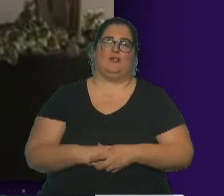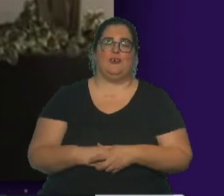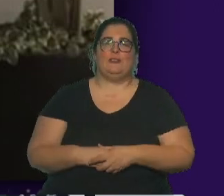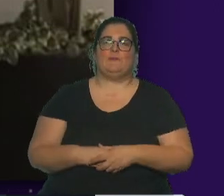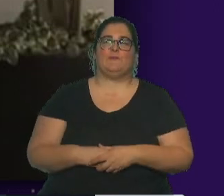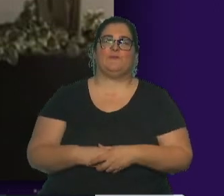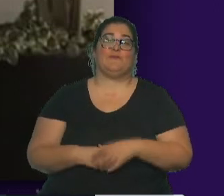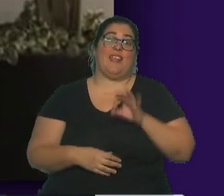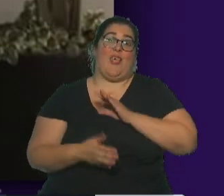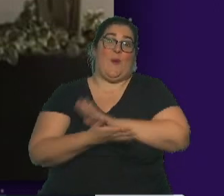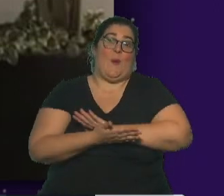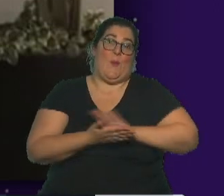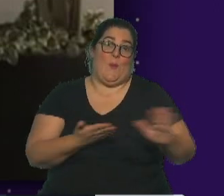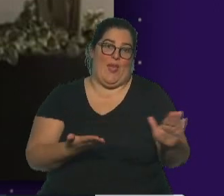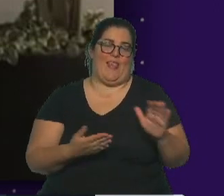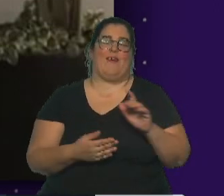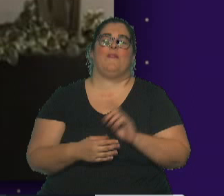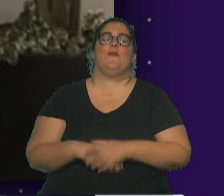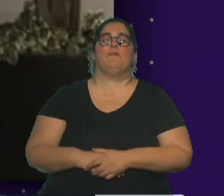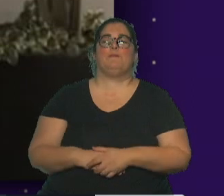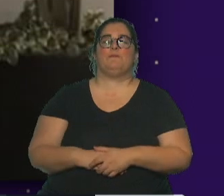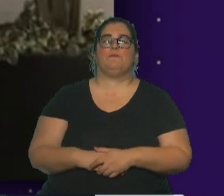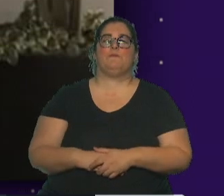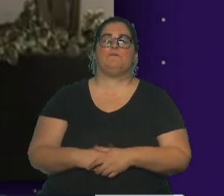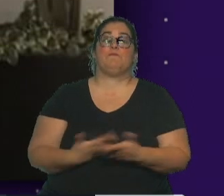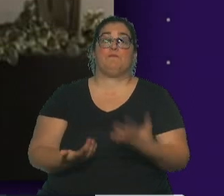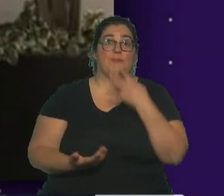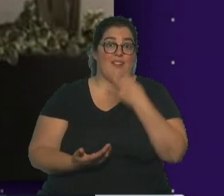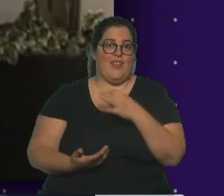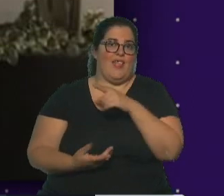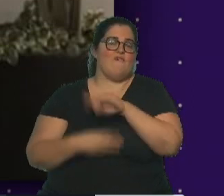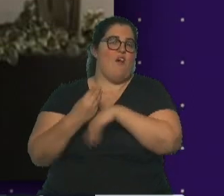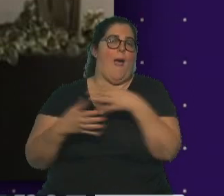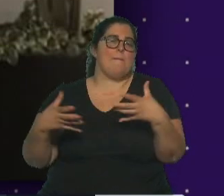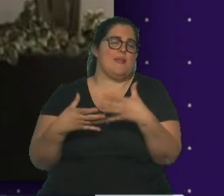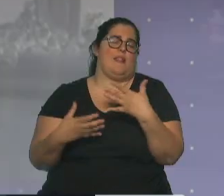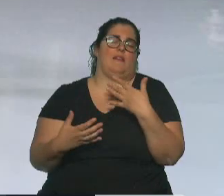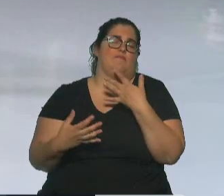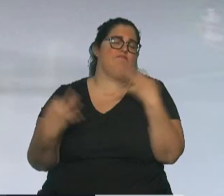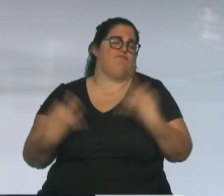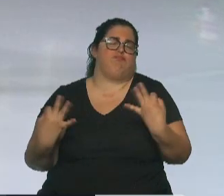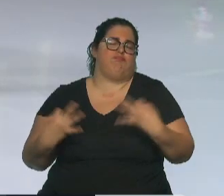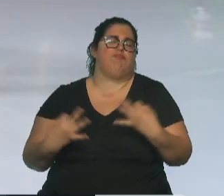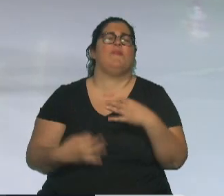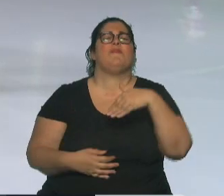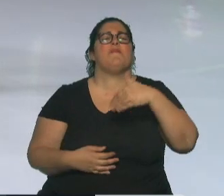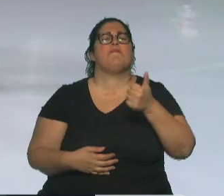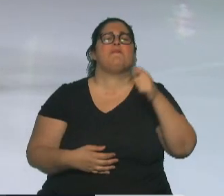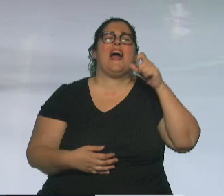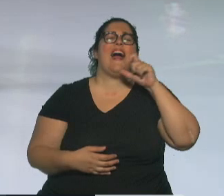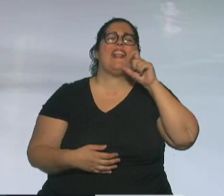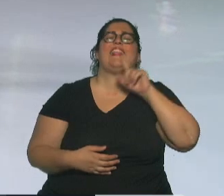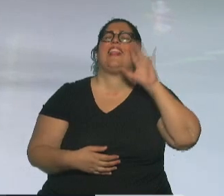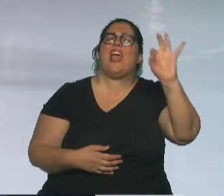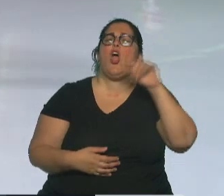fue Año Nuevo. Esta es, la verdad, una familia Y fantástica, Mateo es el que reconocida juega en todo el en las mundo. inferiores